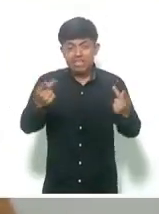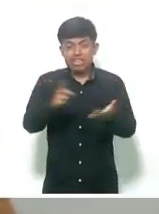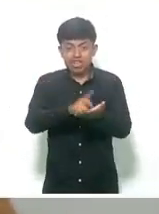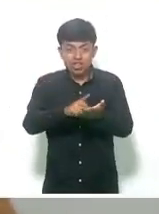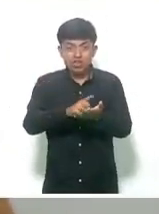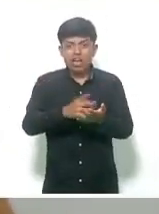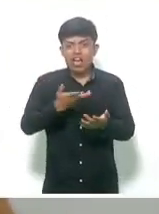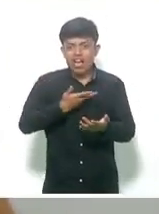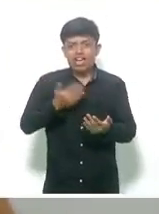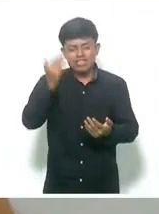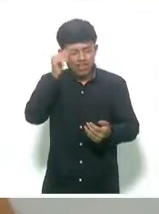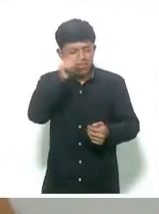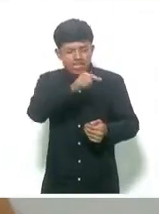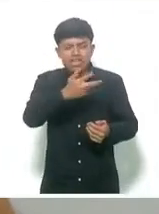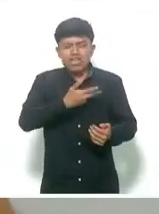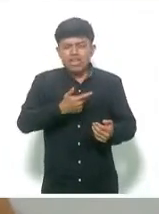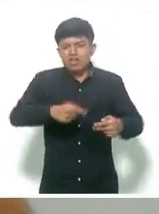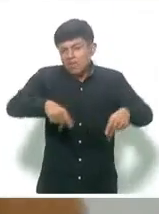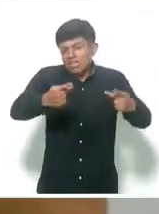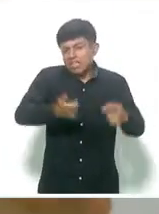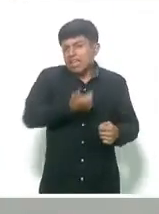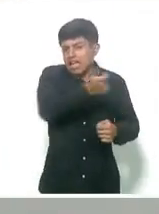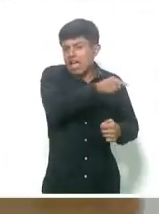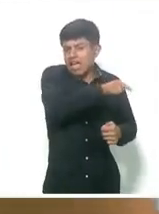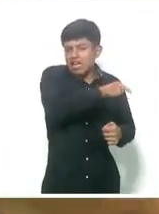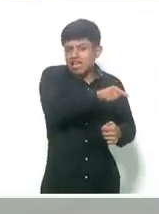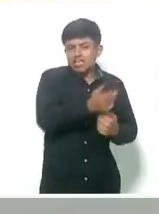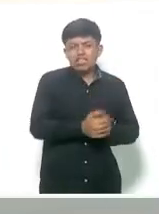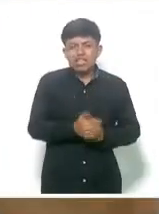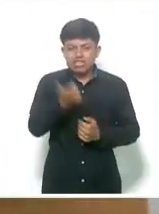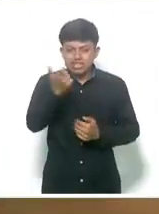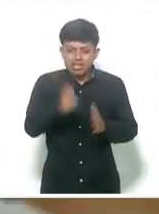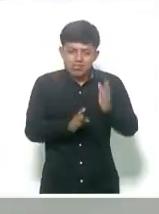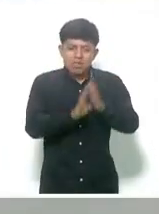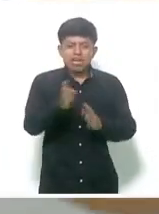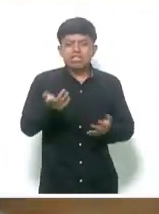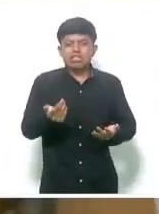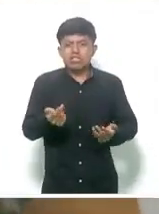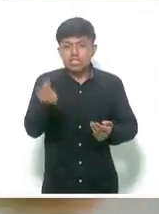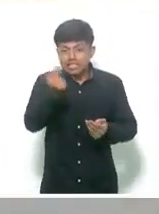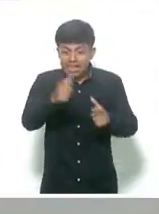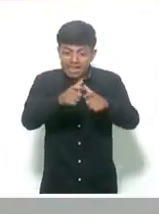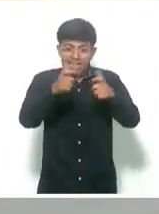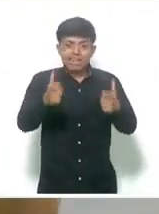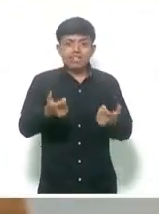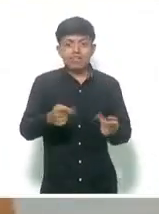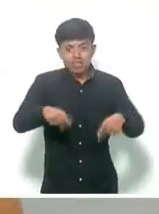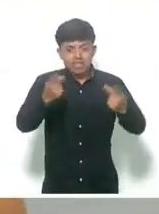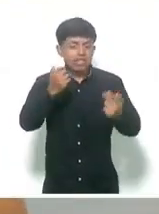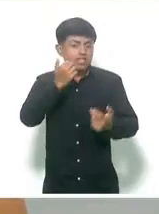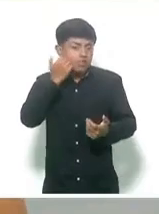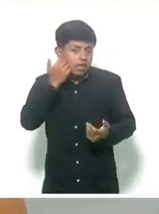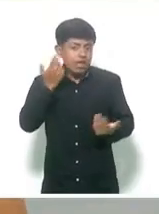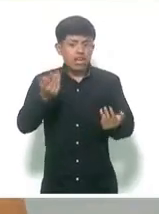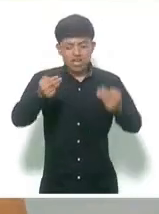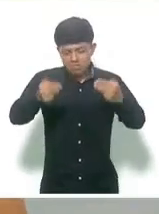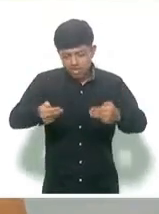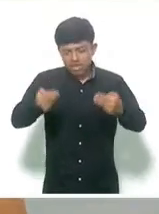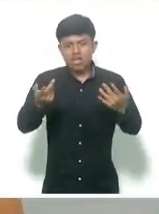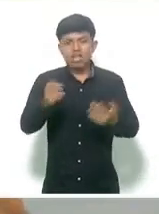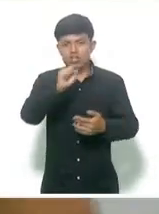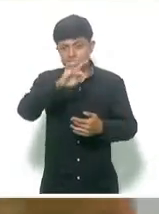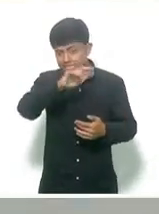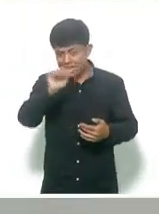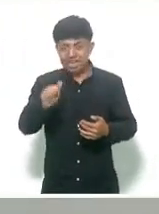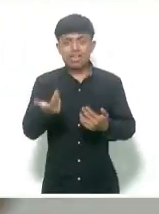efectivo y cómo lo buscan ellos diversificarlo meterlo en las escuelas meterlo en la comunidad meterlo en la pares de la Sierra alta de lo que es el